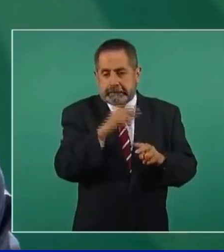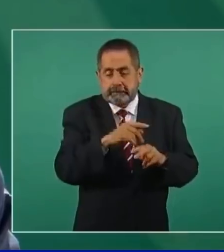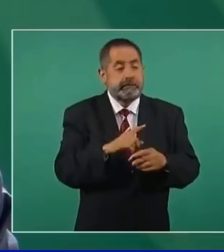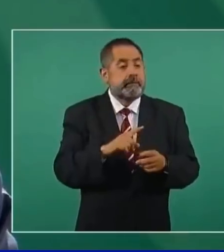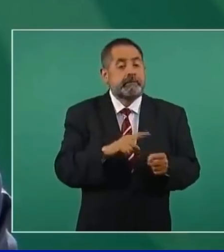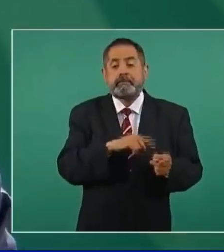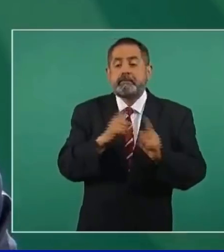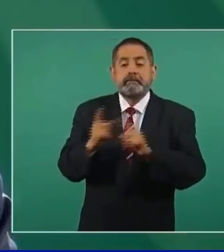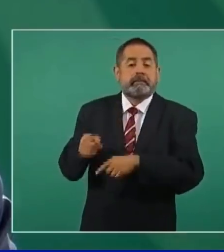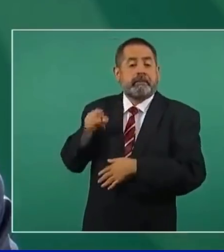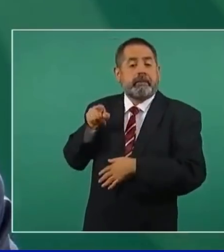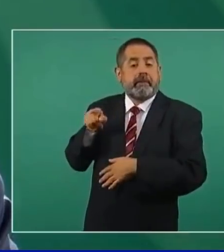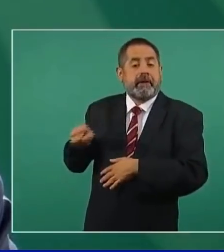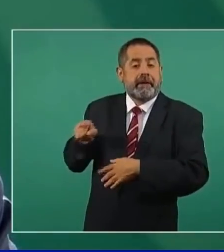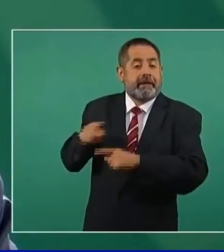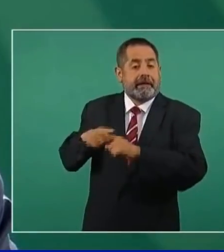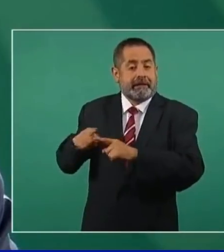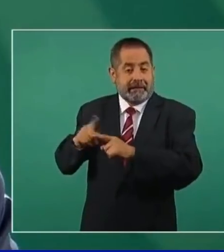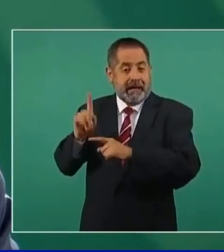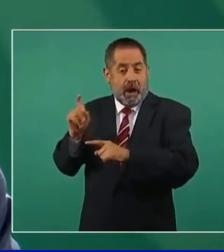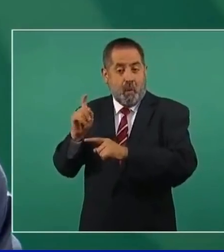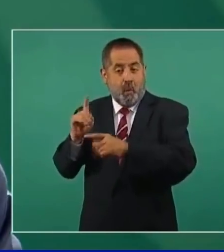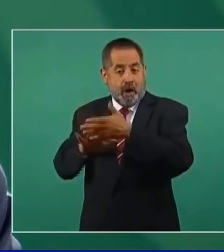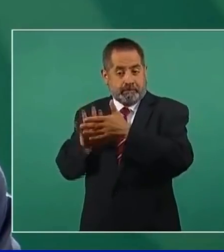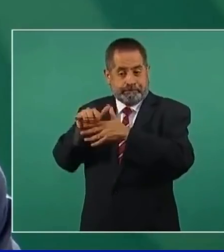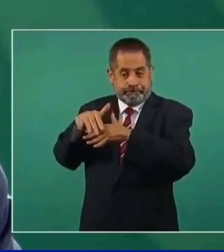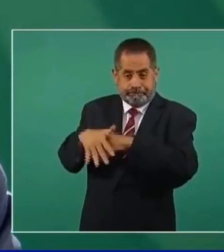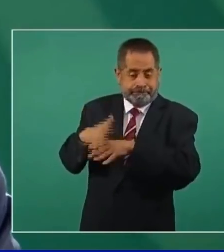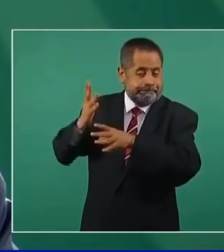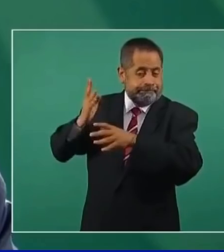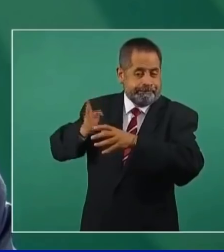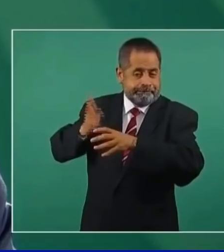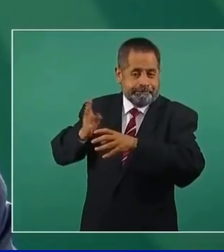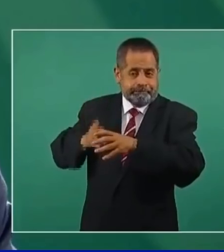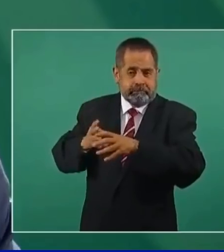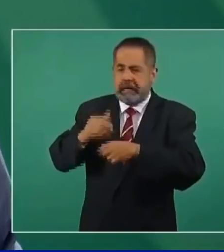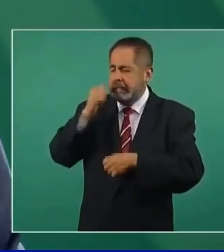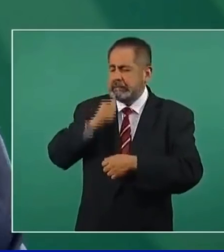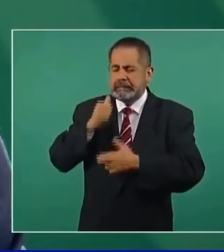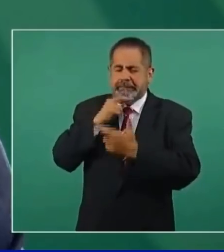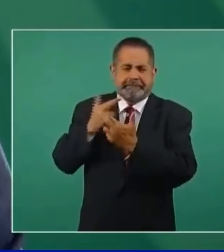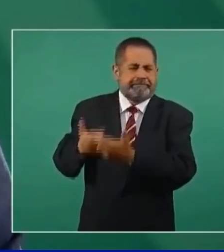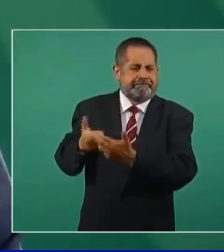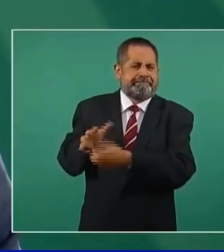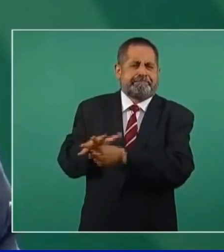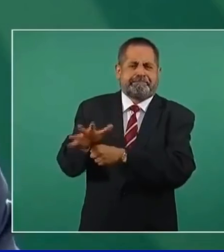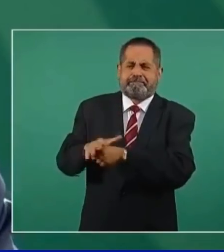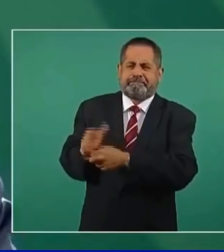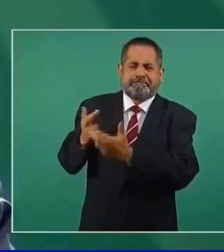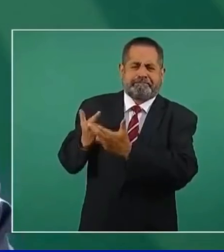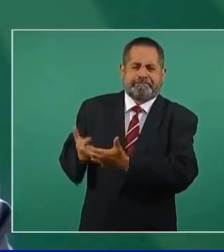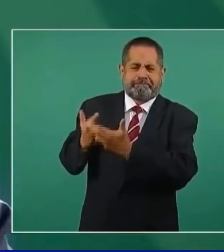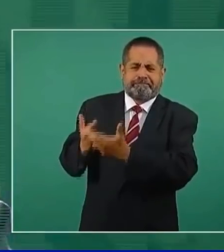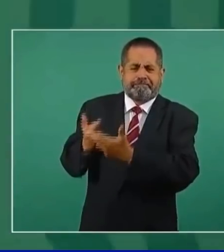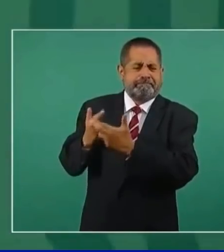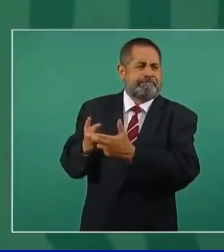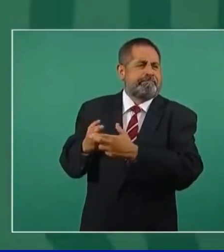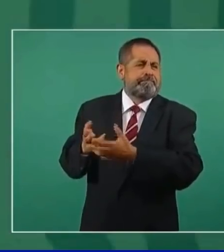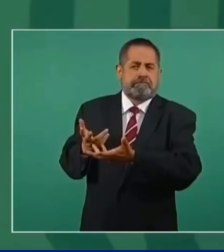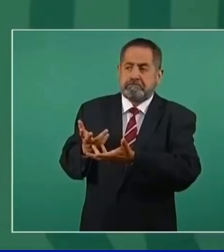se acumula agua suficiente, se almacena agua en los vasos, siempre se tiene el agua